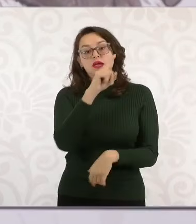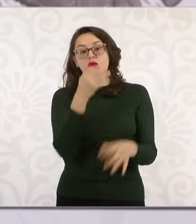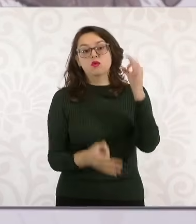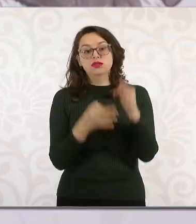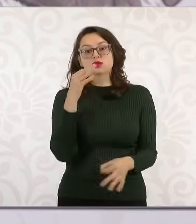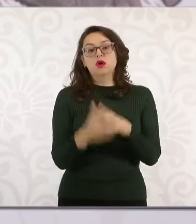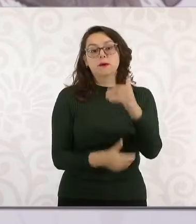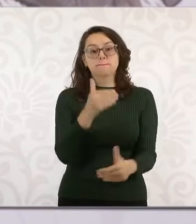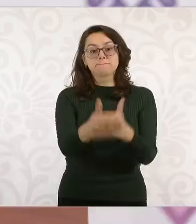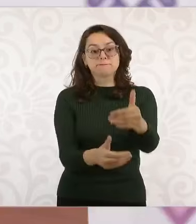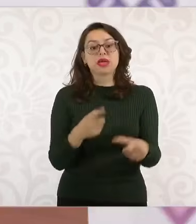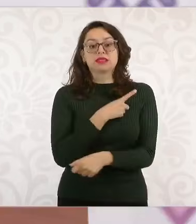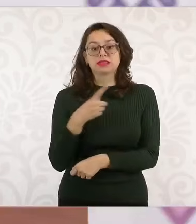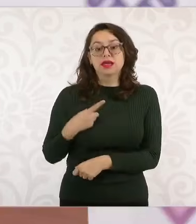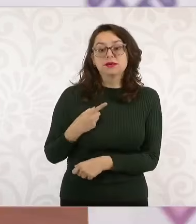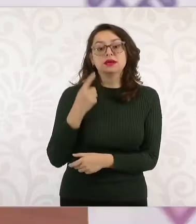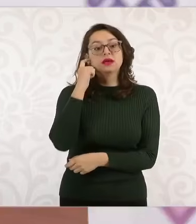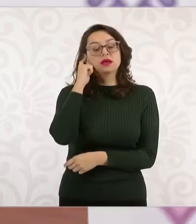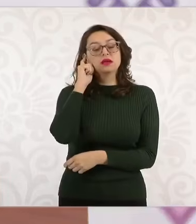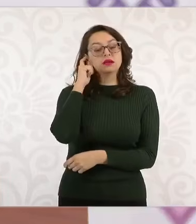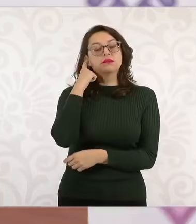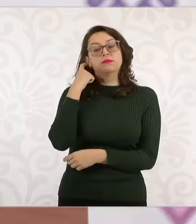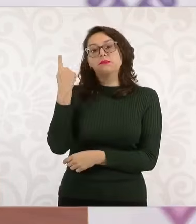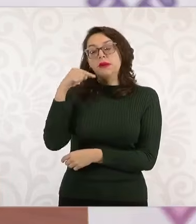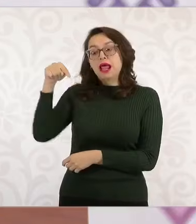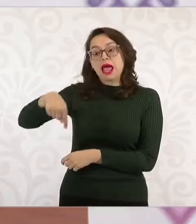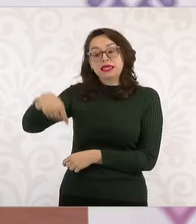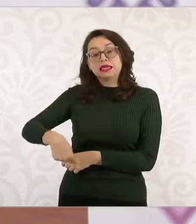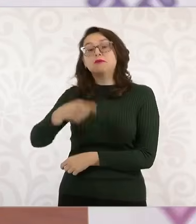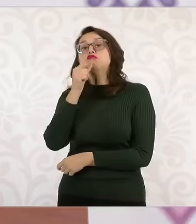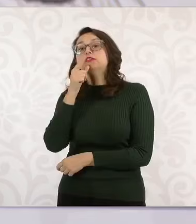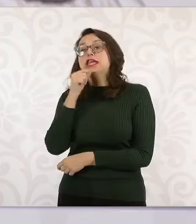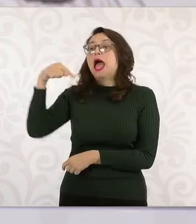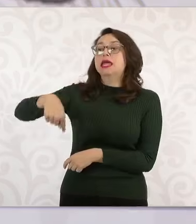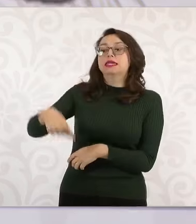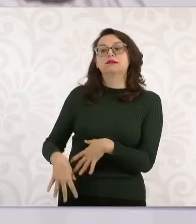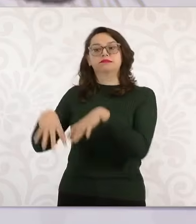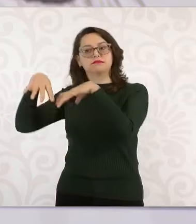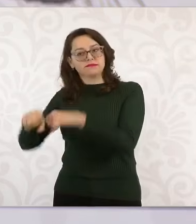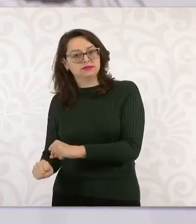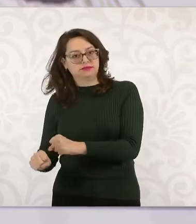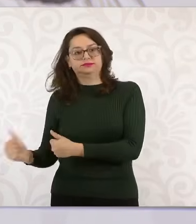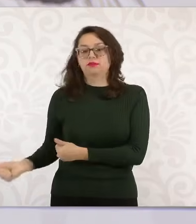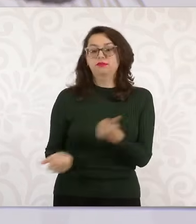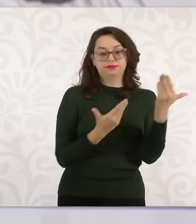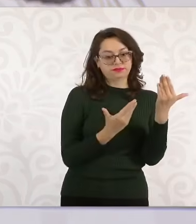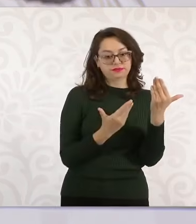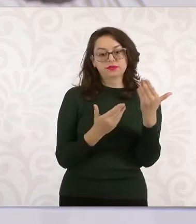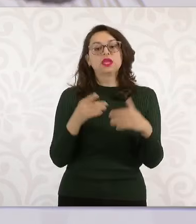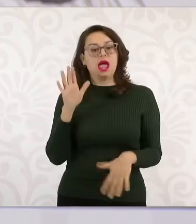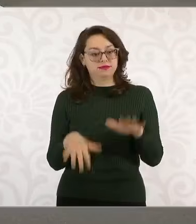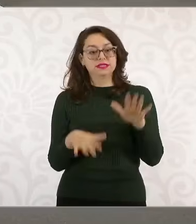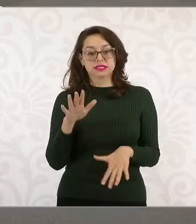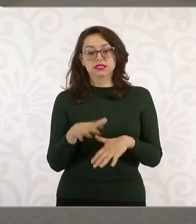Estados Unidos solicitando la detención en México, y en todo caso se hace la detención en México, y algunos de ellos